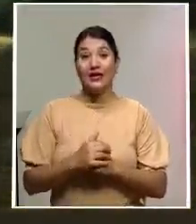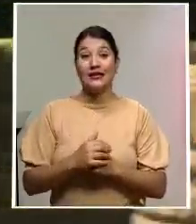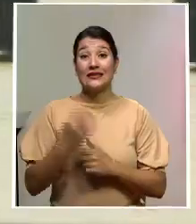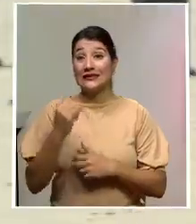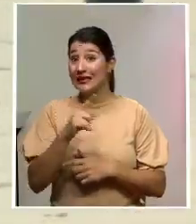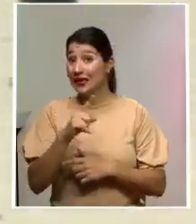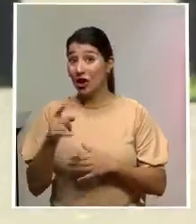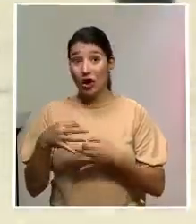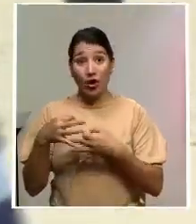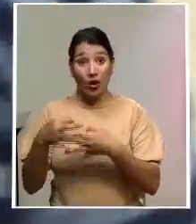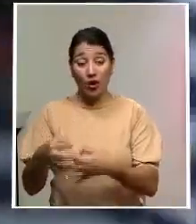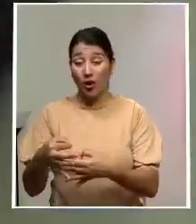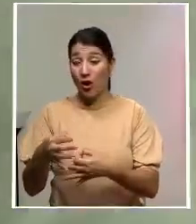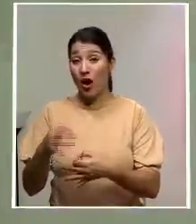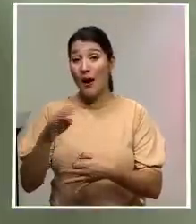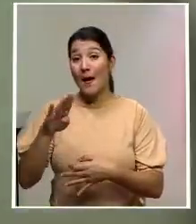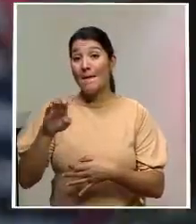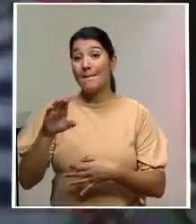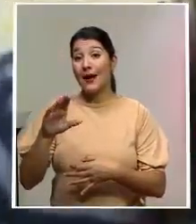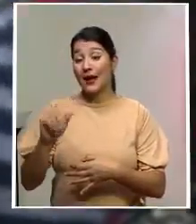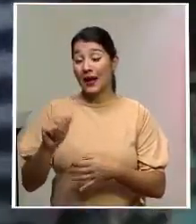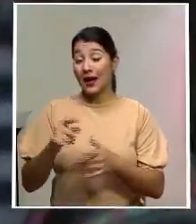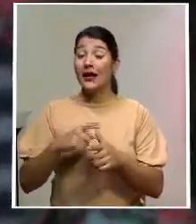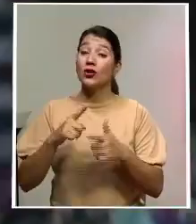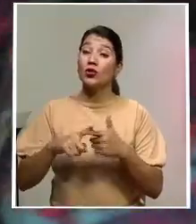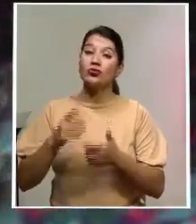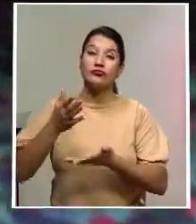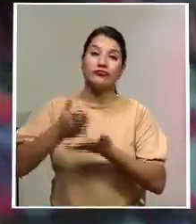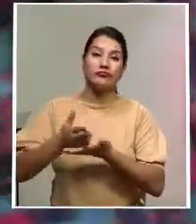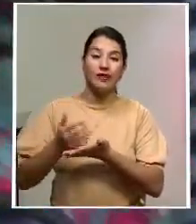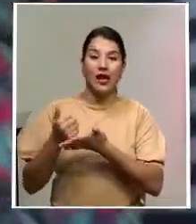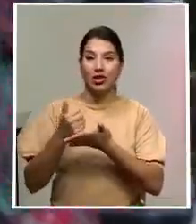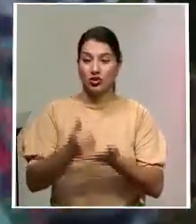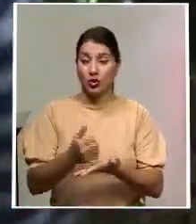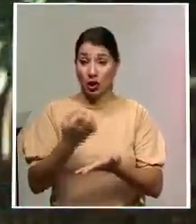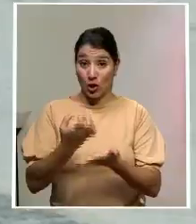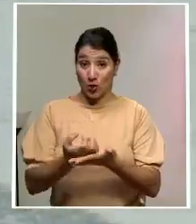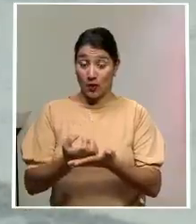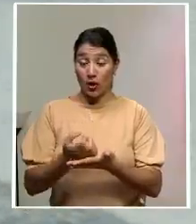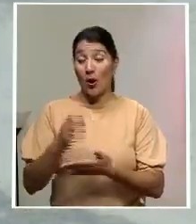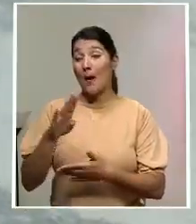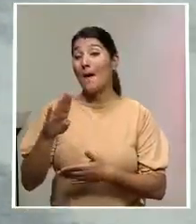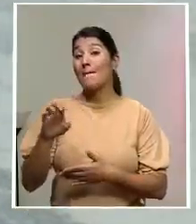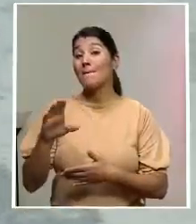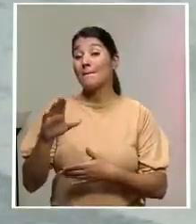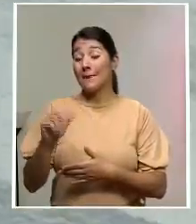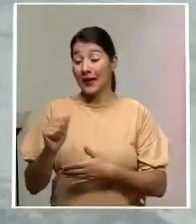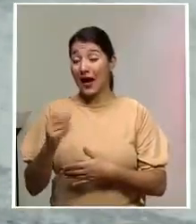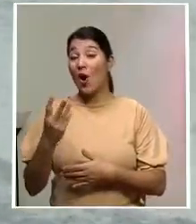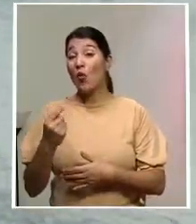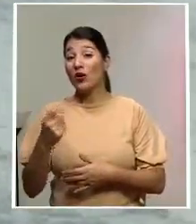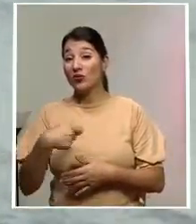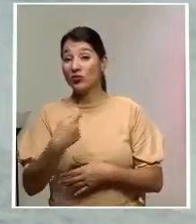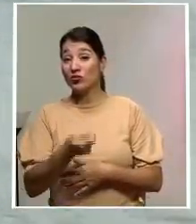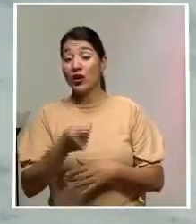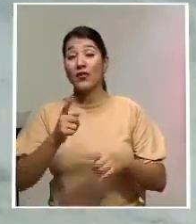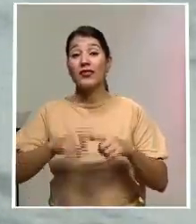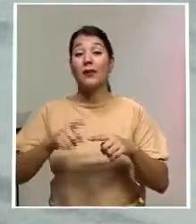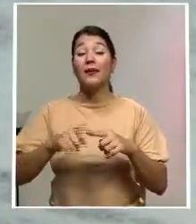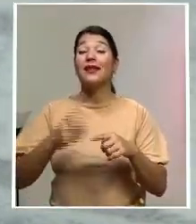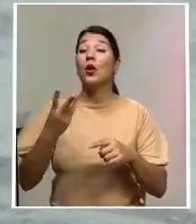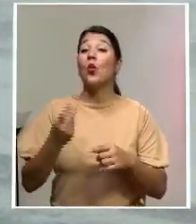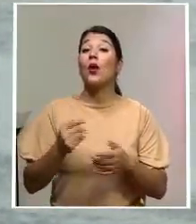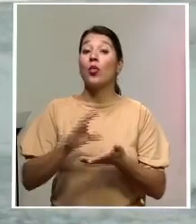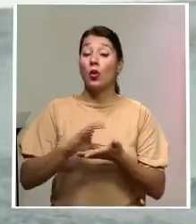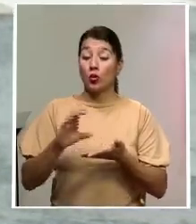la beca es motivo de suspensión de la ayuda. La beca que los estudiantes reciben depende de la cantidad de materias